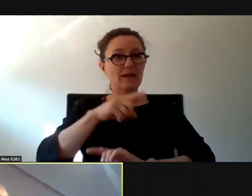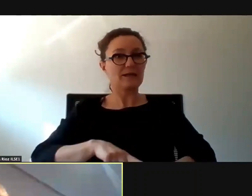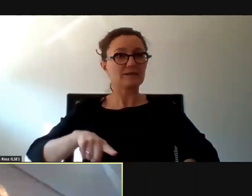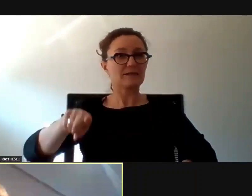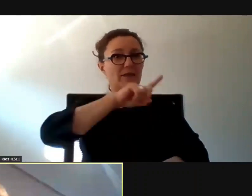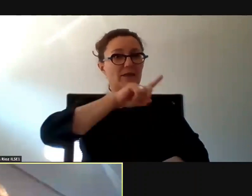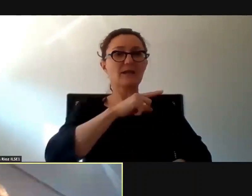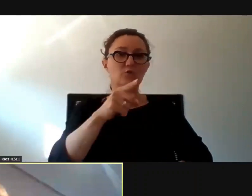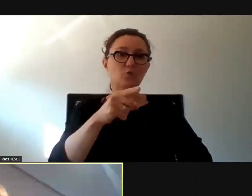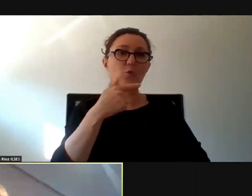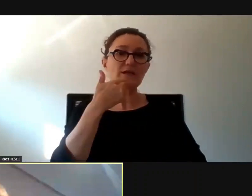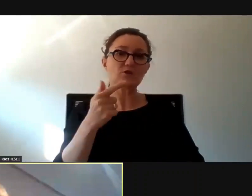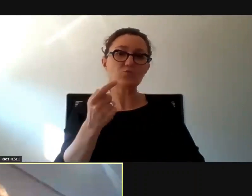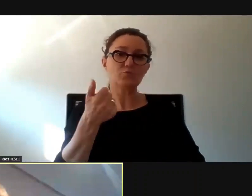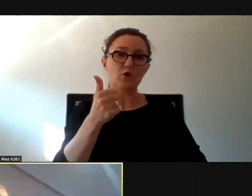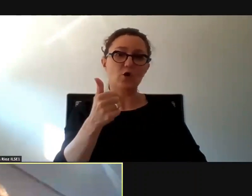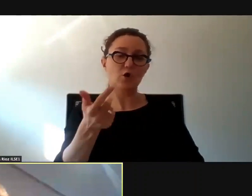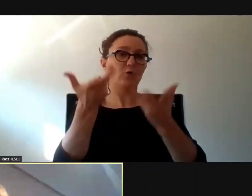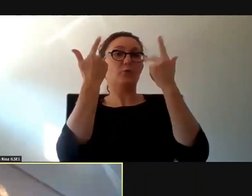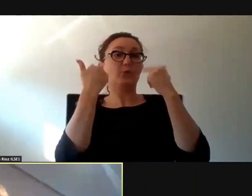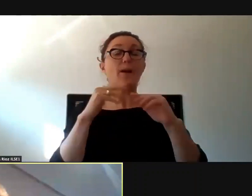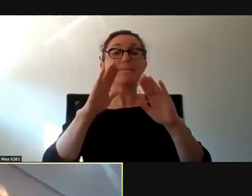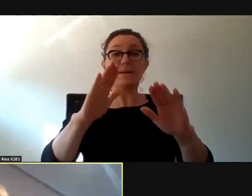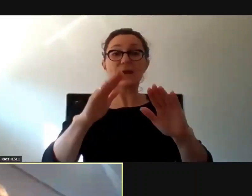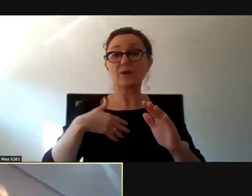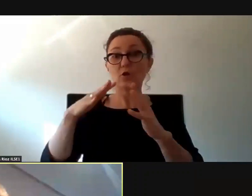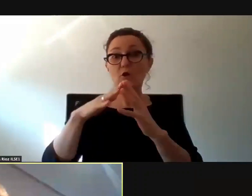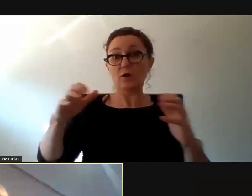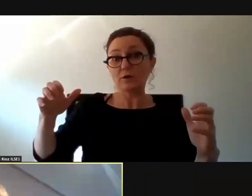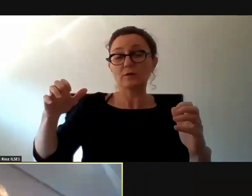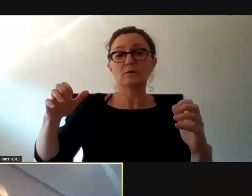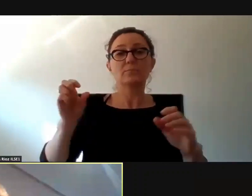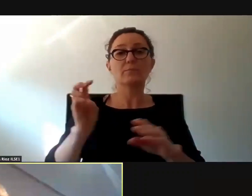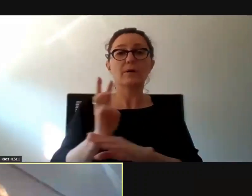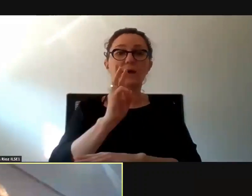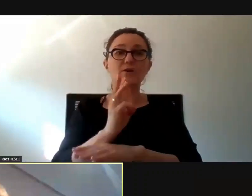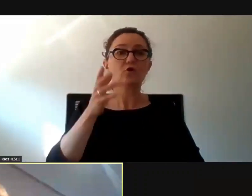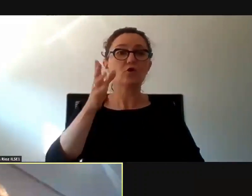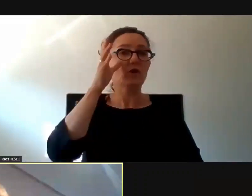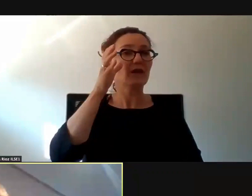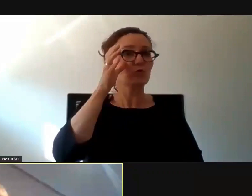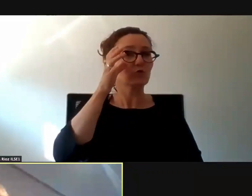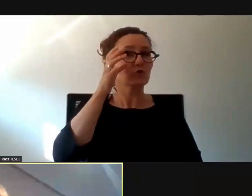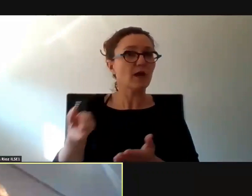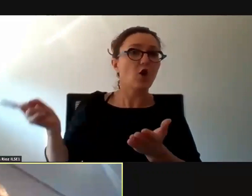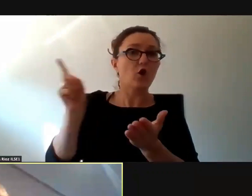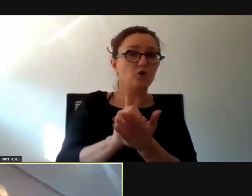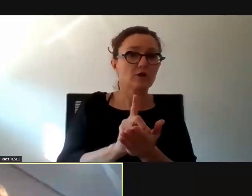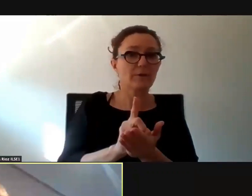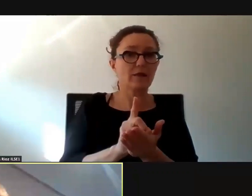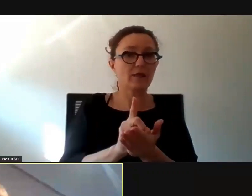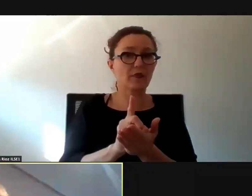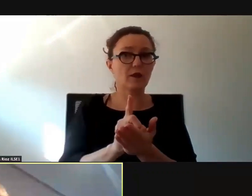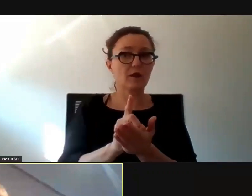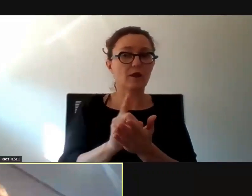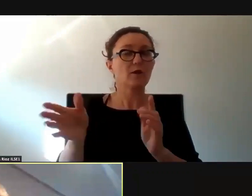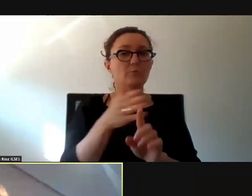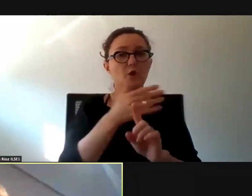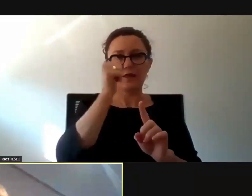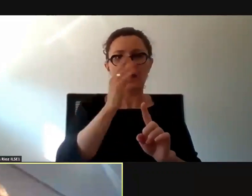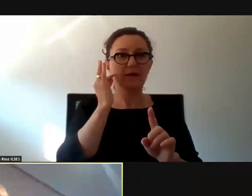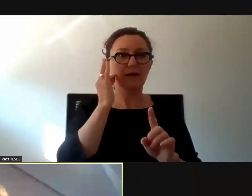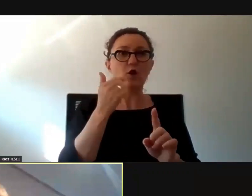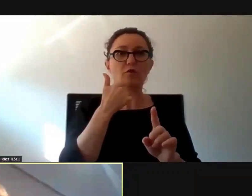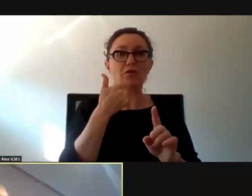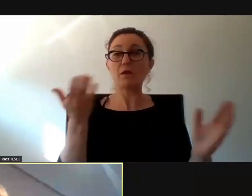pasada, pero que yo el otro día en sede parlamentaria tuve que escuchar una vez más el negacionismo de la violencia de género, ¿no? ¿Qué tenemos que hacer